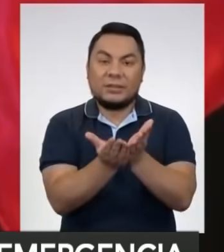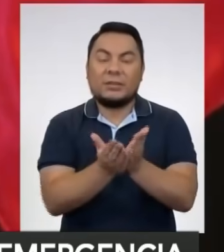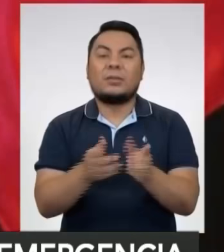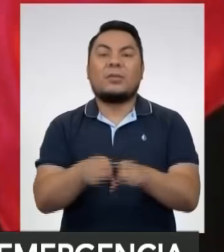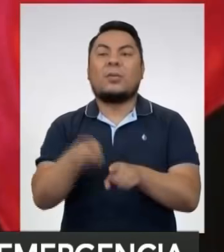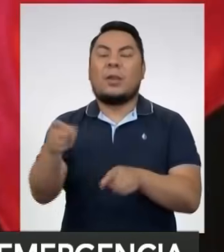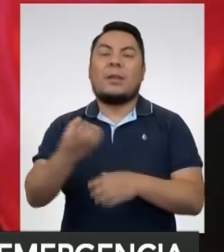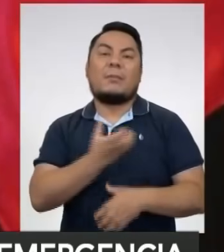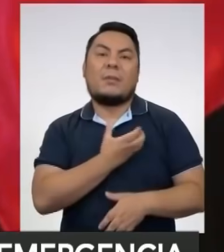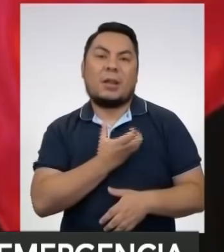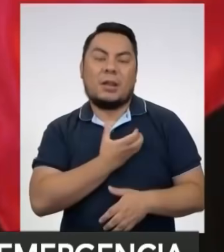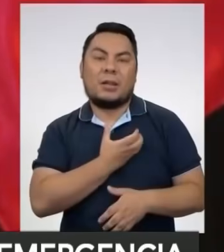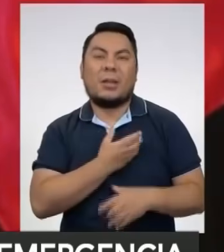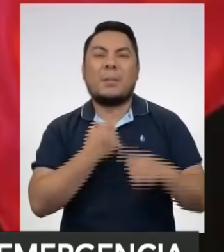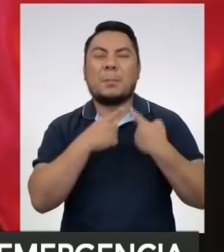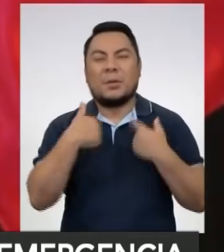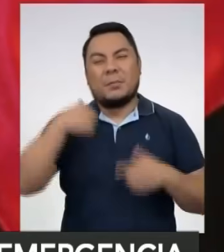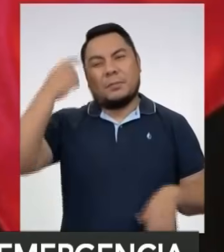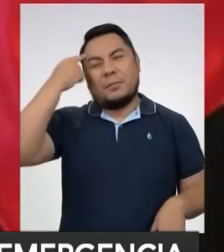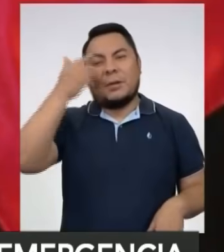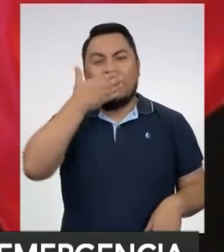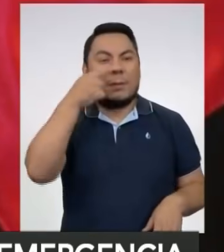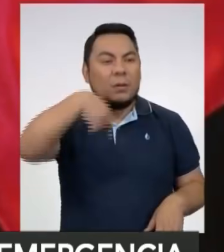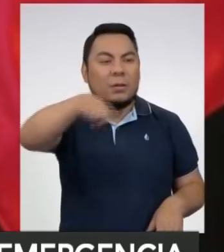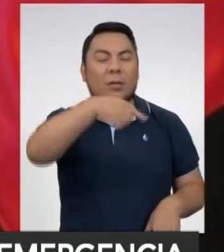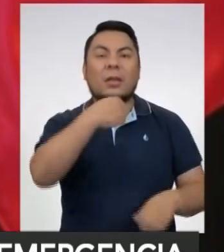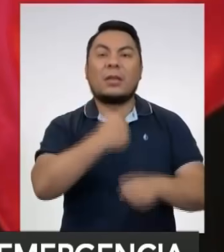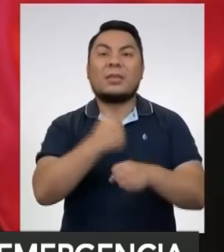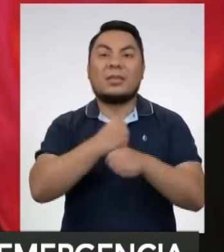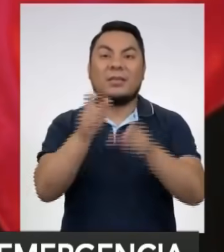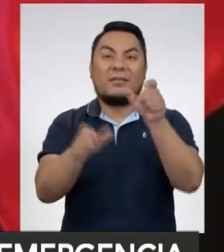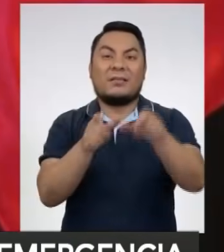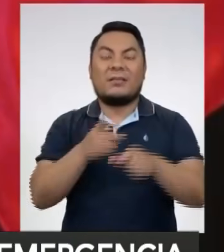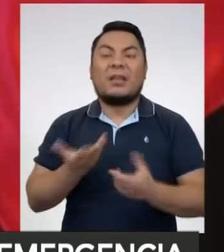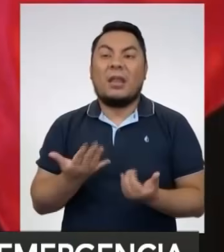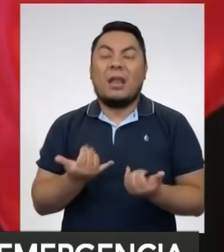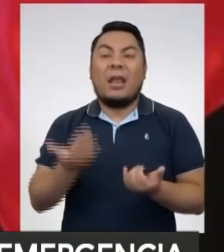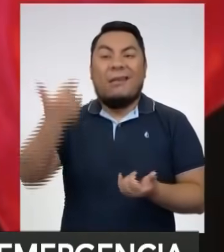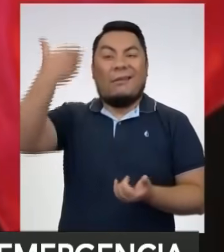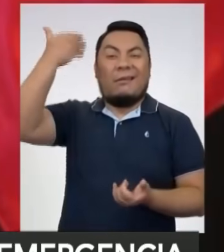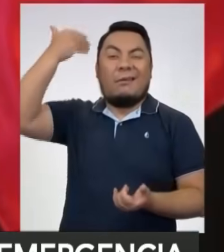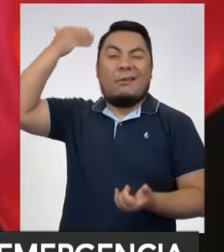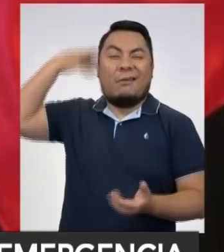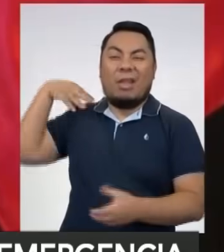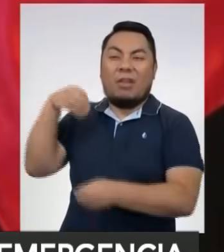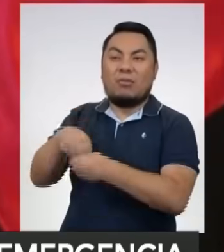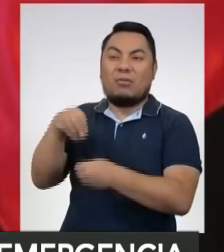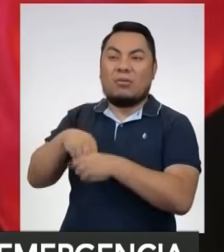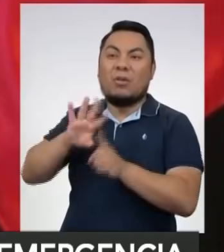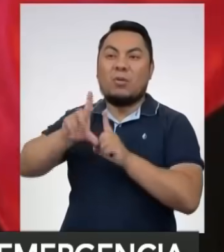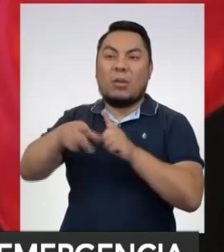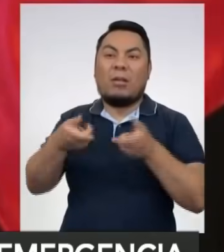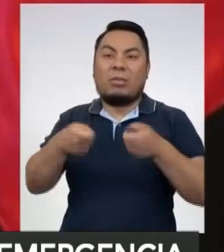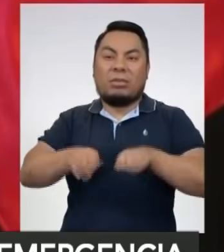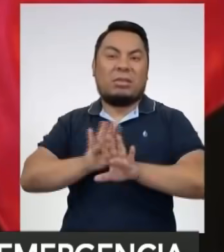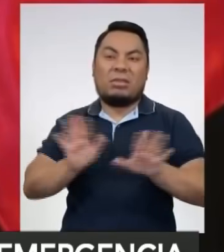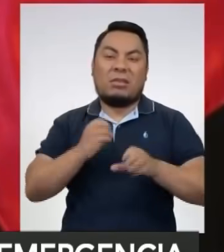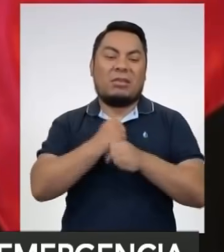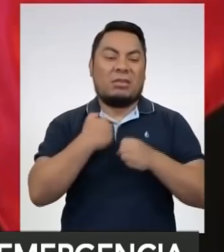mayo. Pero aquí tenemos que apoyar a los aportantes que ahora lo necesitan. Entonces, en una sola armada,